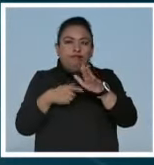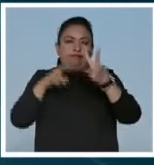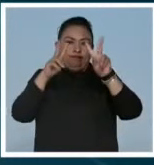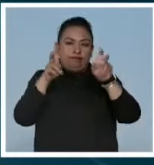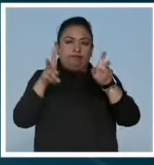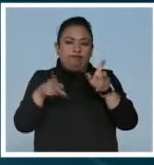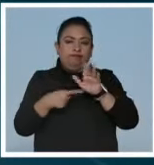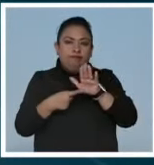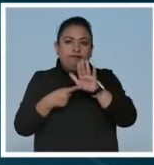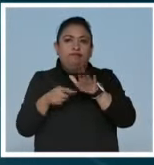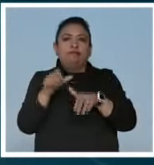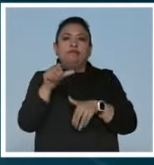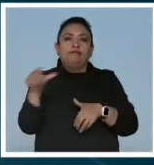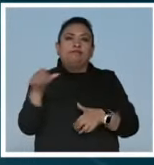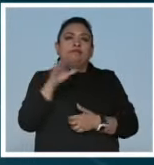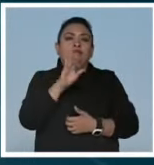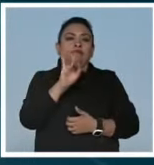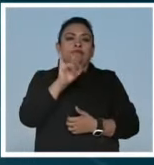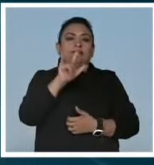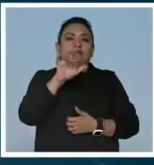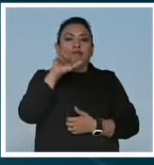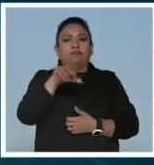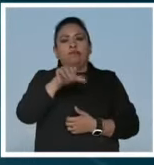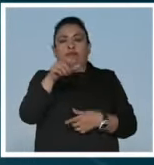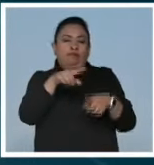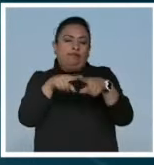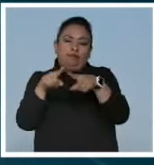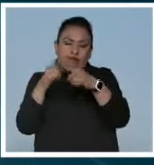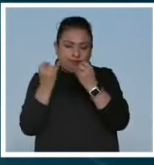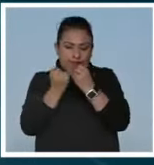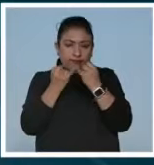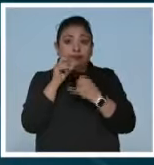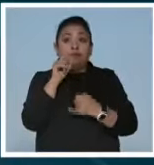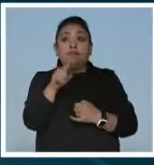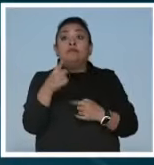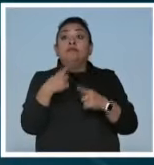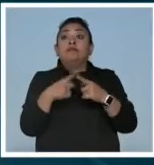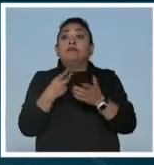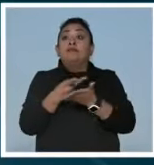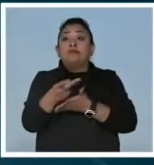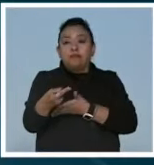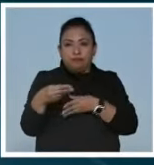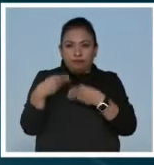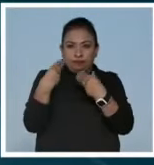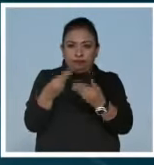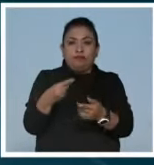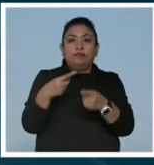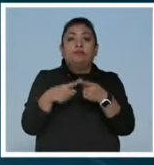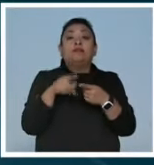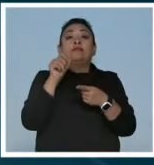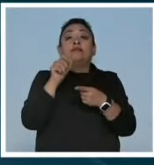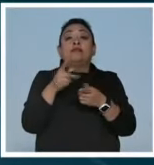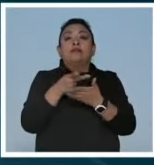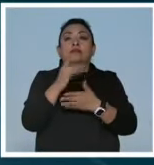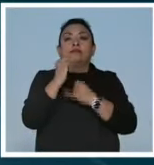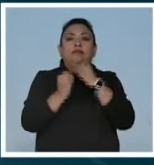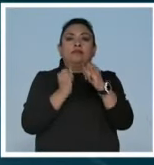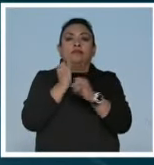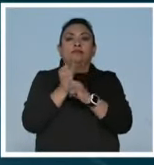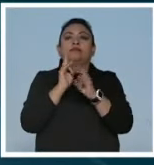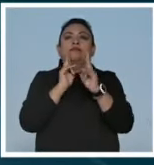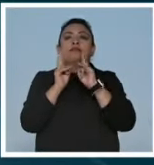temas en el marco de la FILEM y muchos otros más. Entre los galardones que serán entregados se encuentran también el Premio Internacional